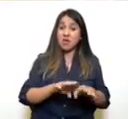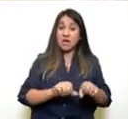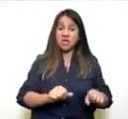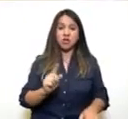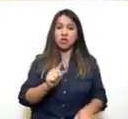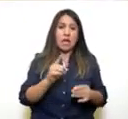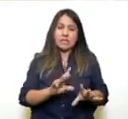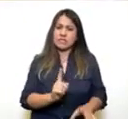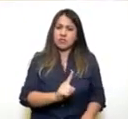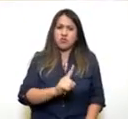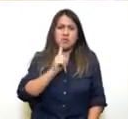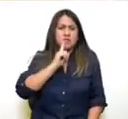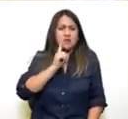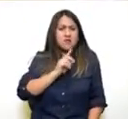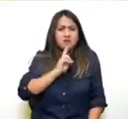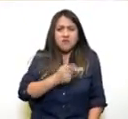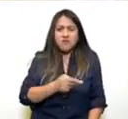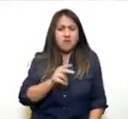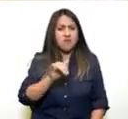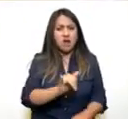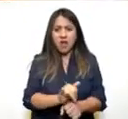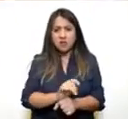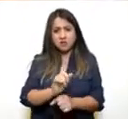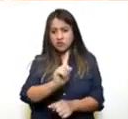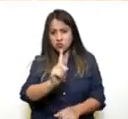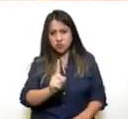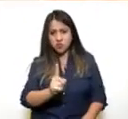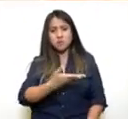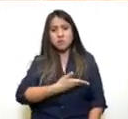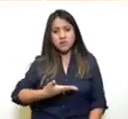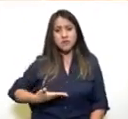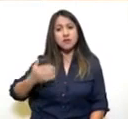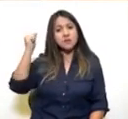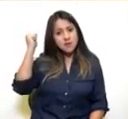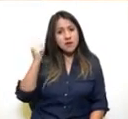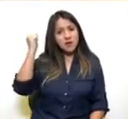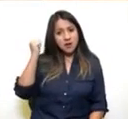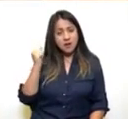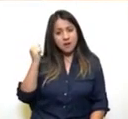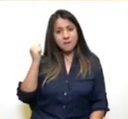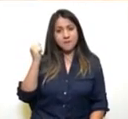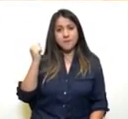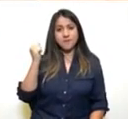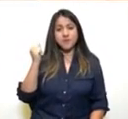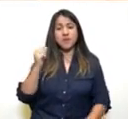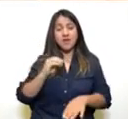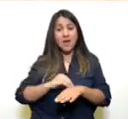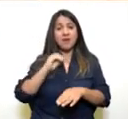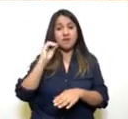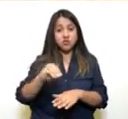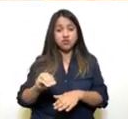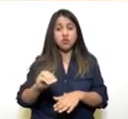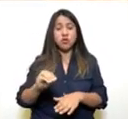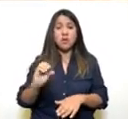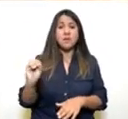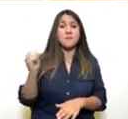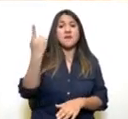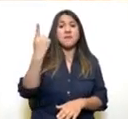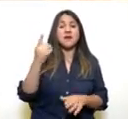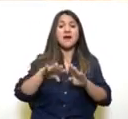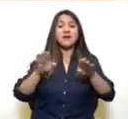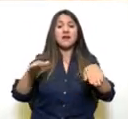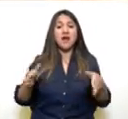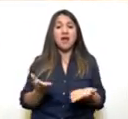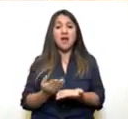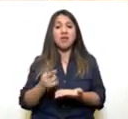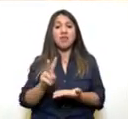fue así eso no ha sido así el presidente piñera anunció las primeras cajas de